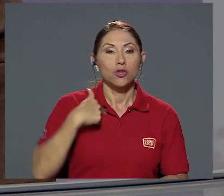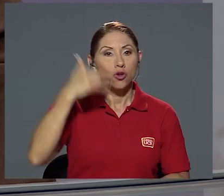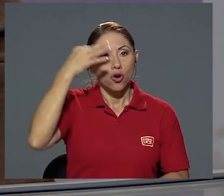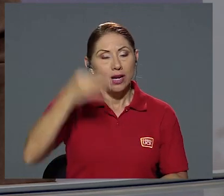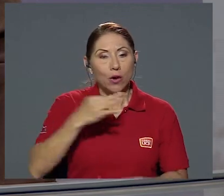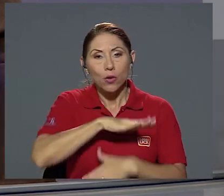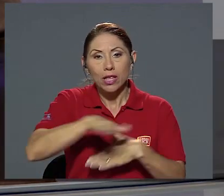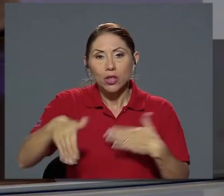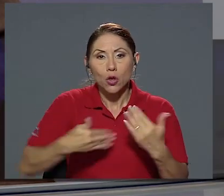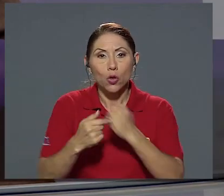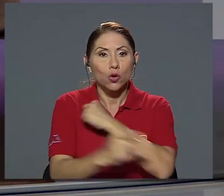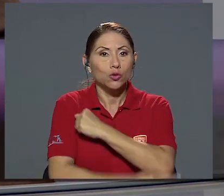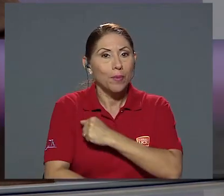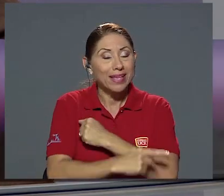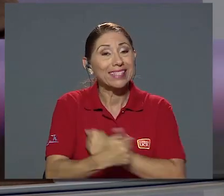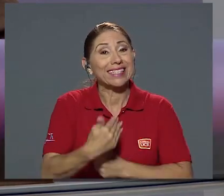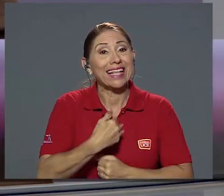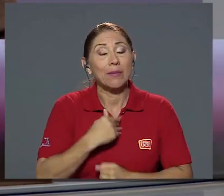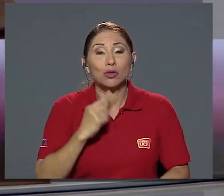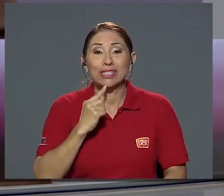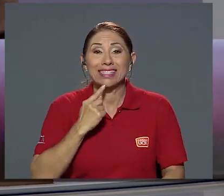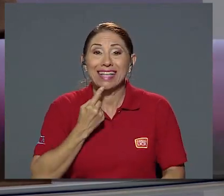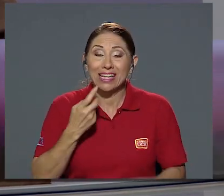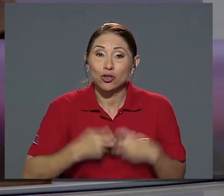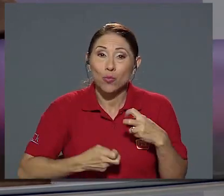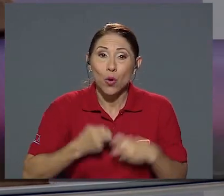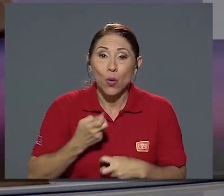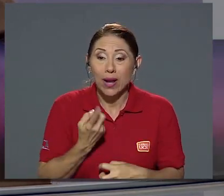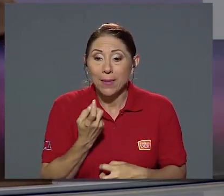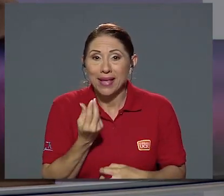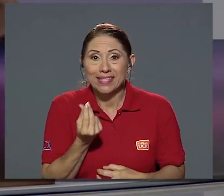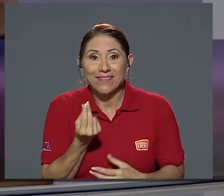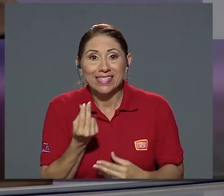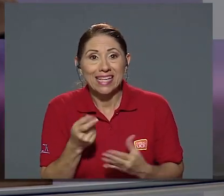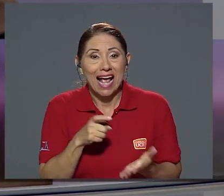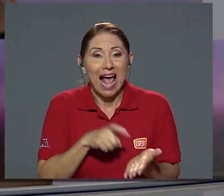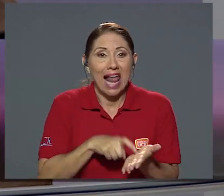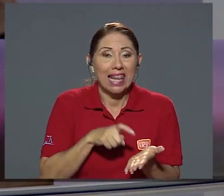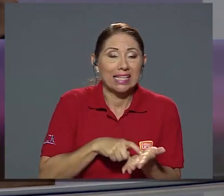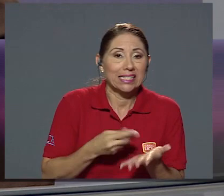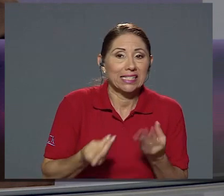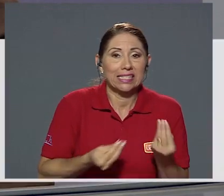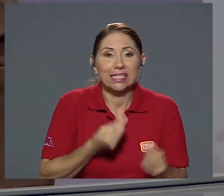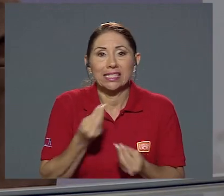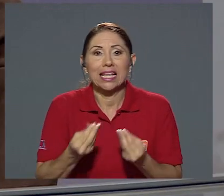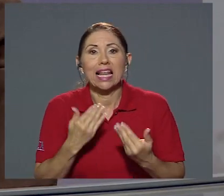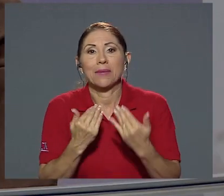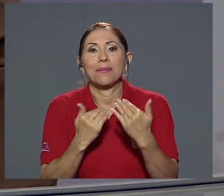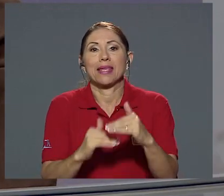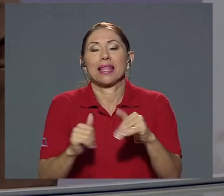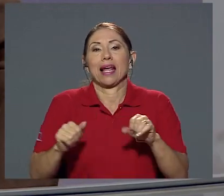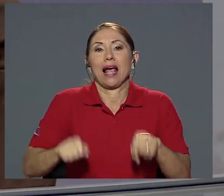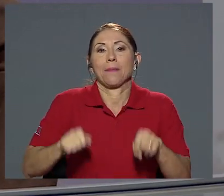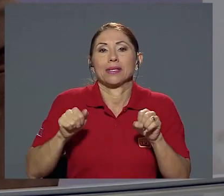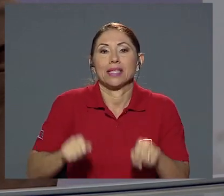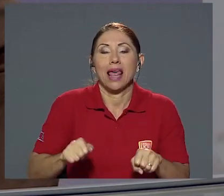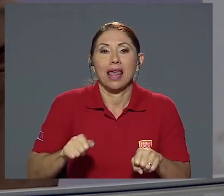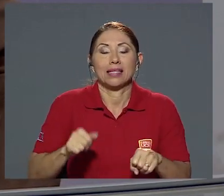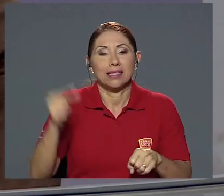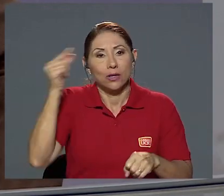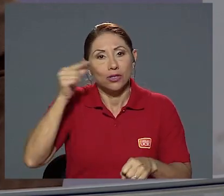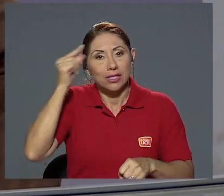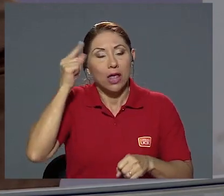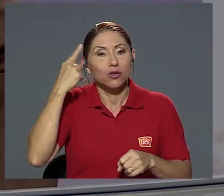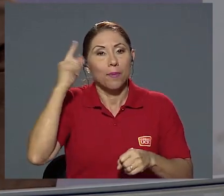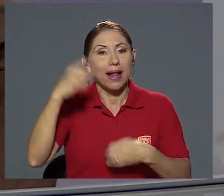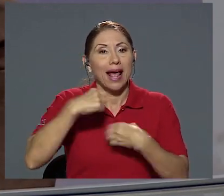países estamos con serios problemas fiscales que limitan sensiblemente las capacidades materiales de los estados para